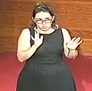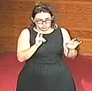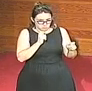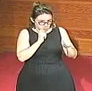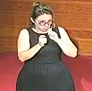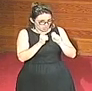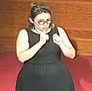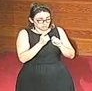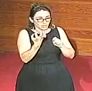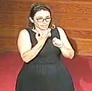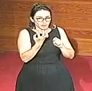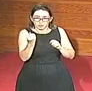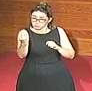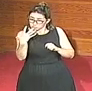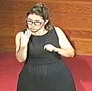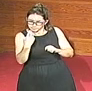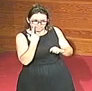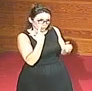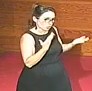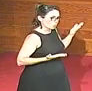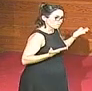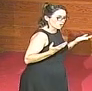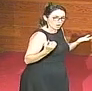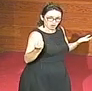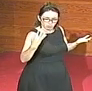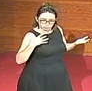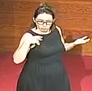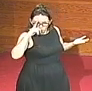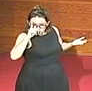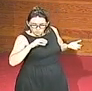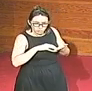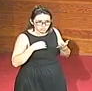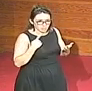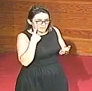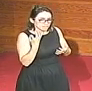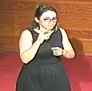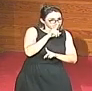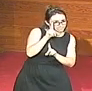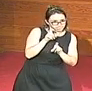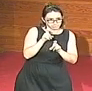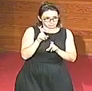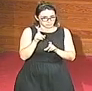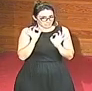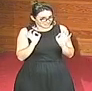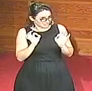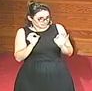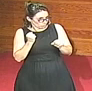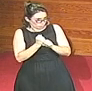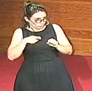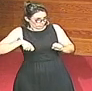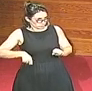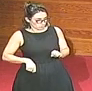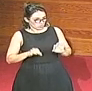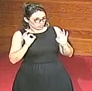obligación de contrastar y de, si no sabe algo, ponerlo en cuestión. Es que es la propia definición de la profesión. Esto es así.